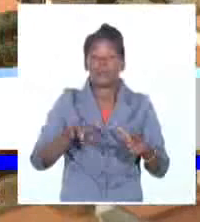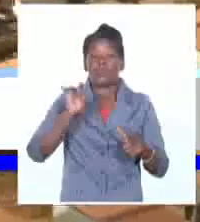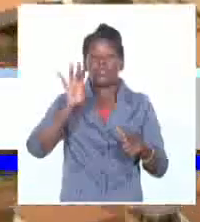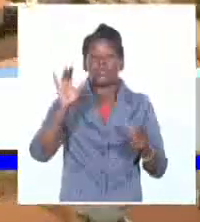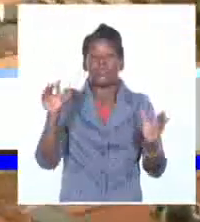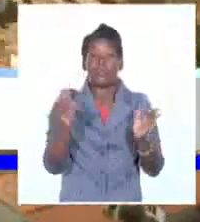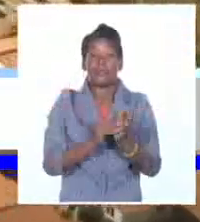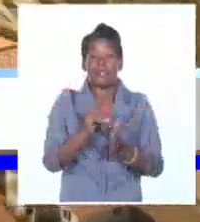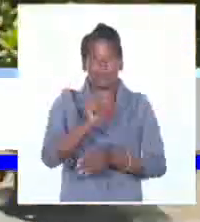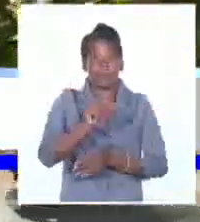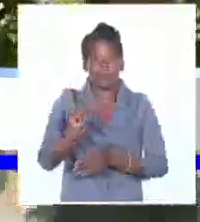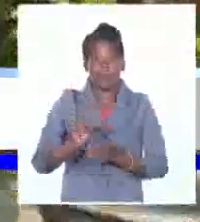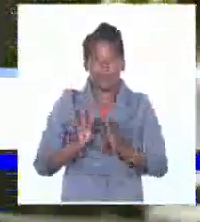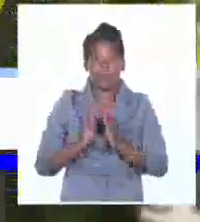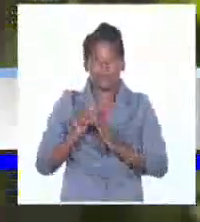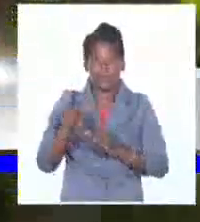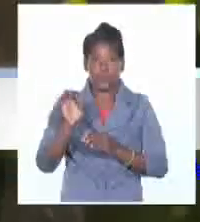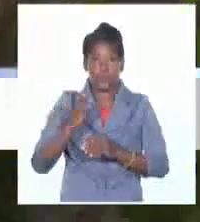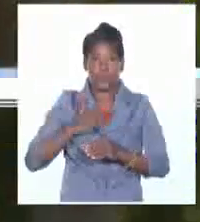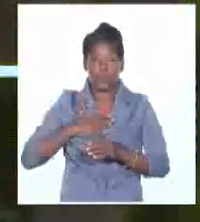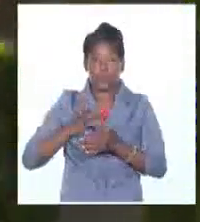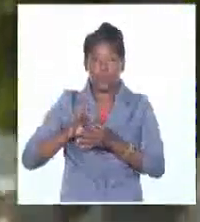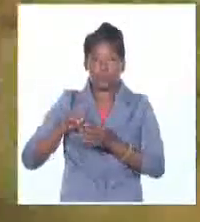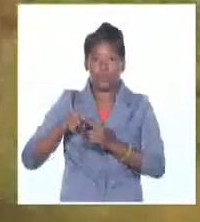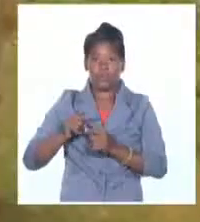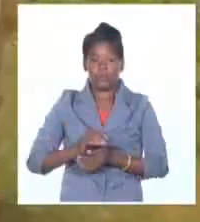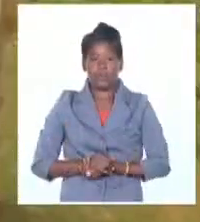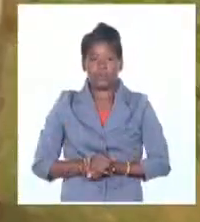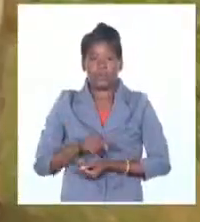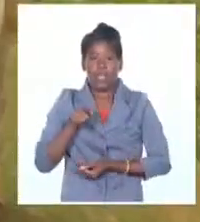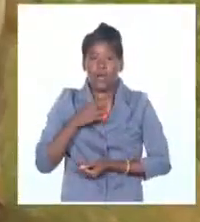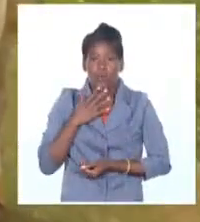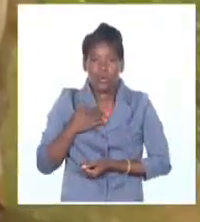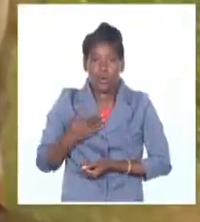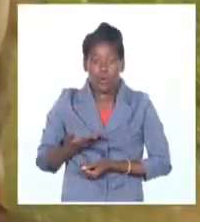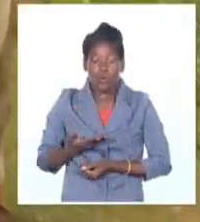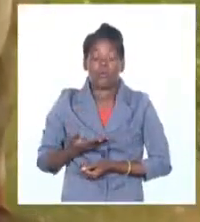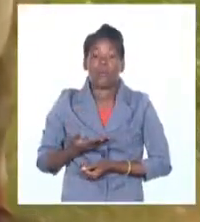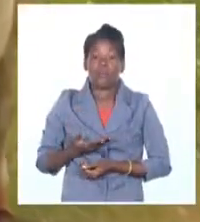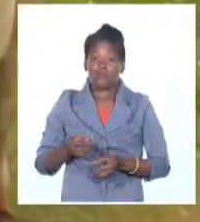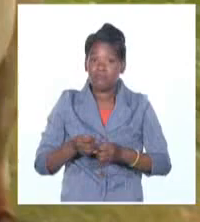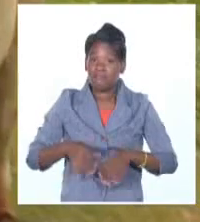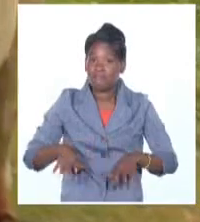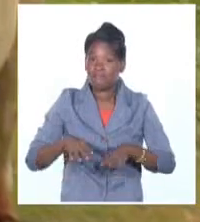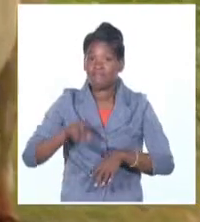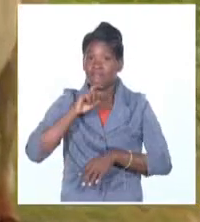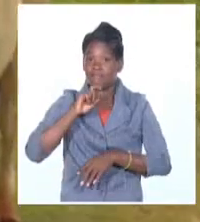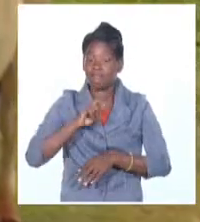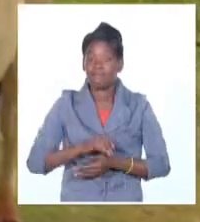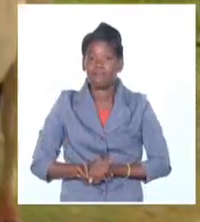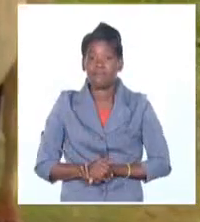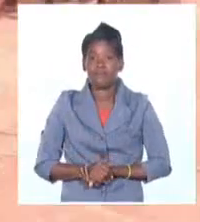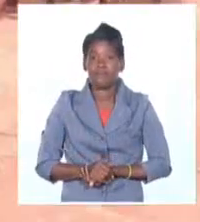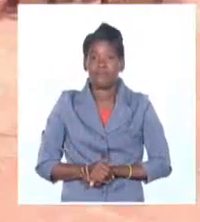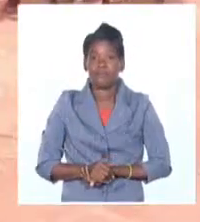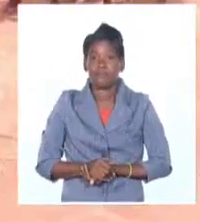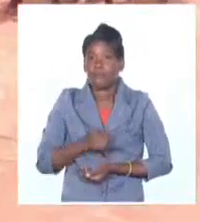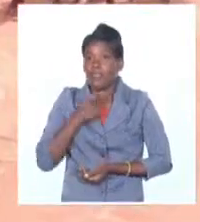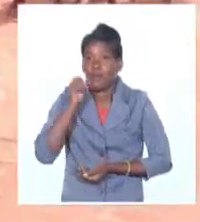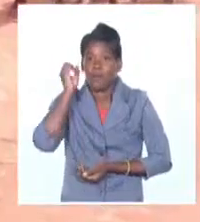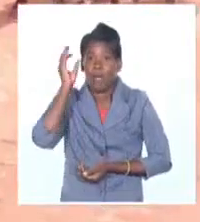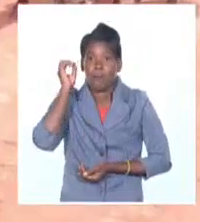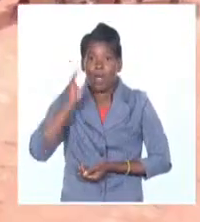habitantes. En estos momentos, los ciclos de abasto elevados. Medios